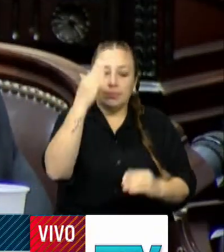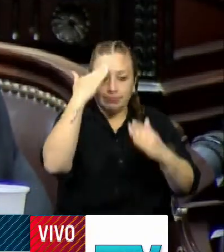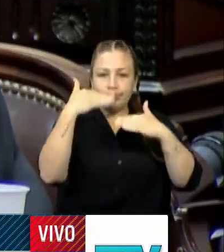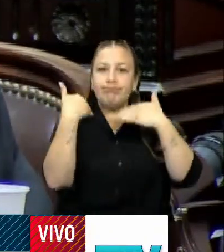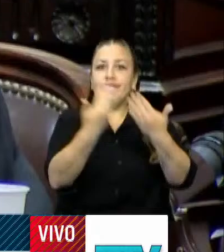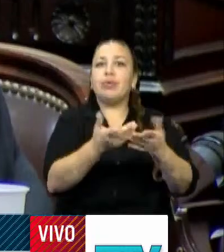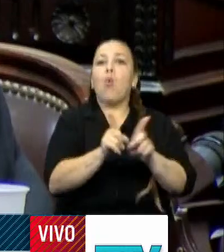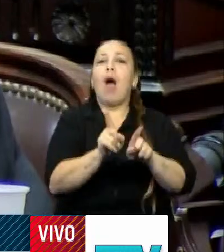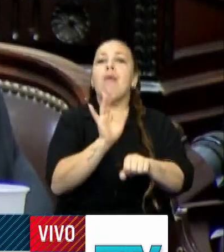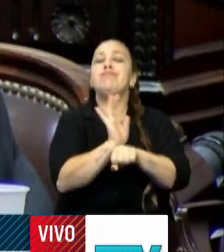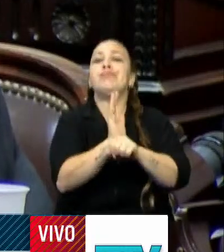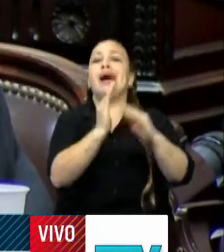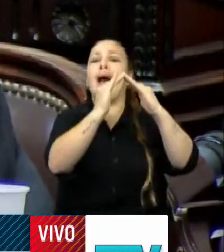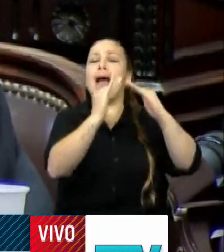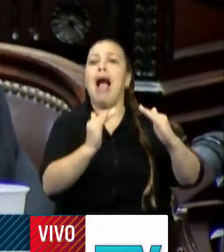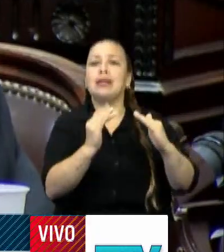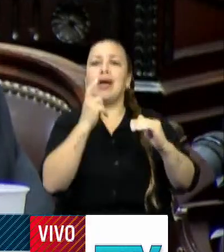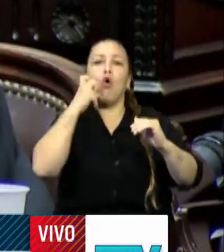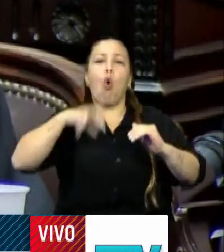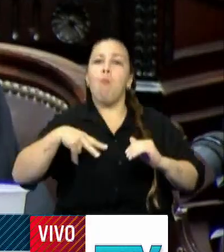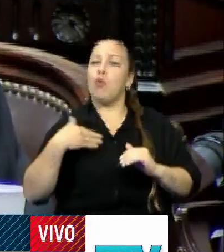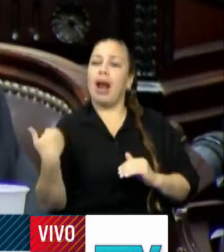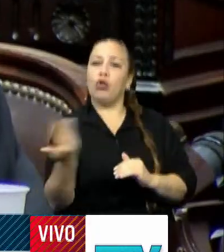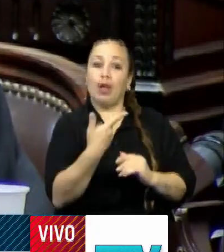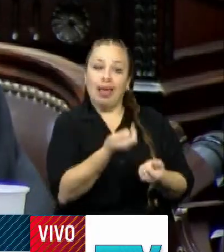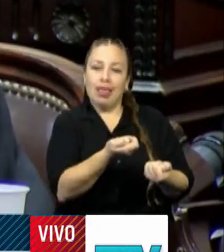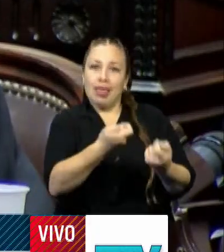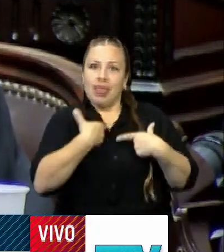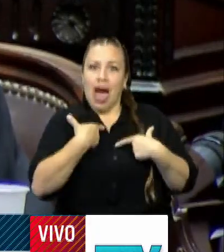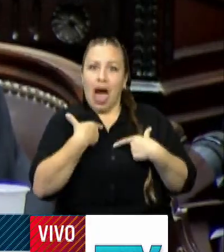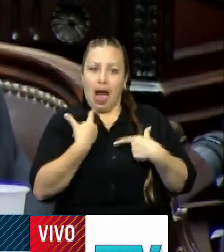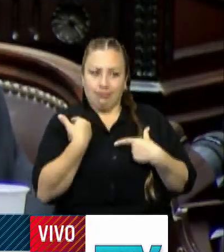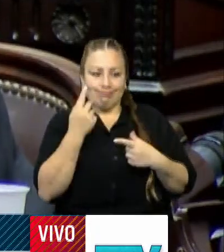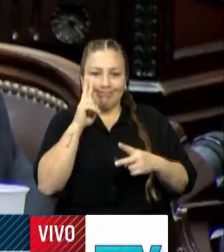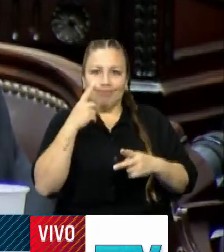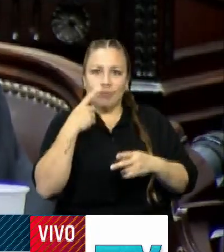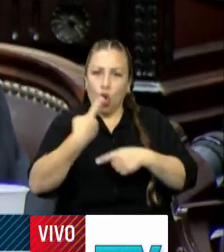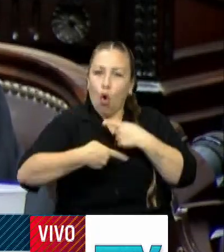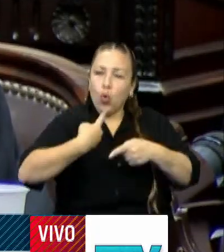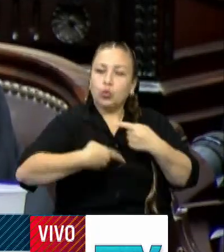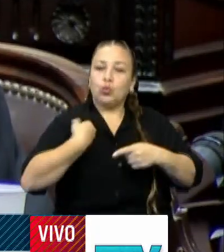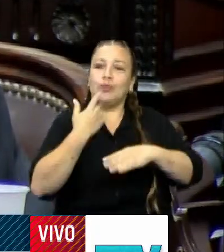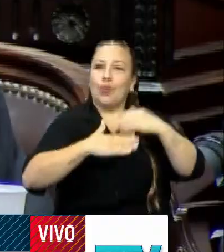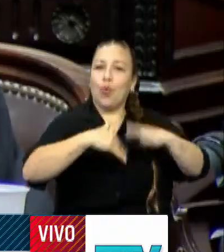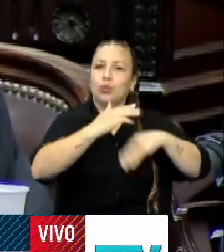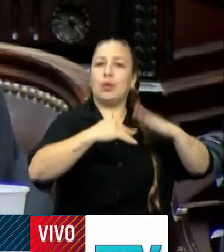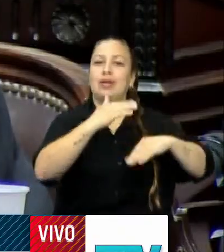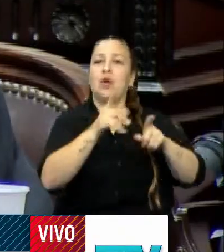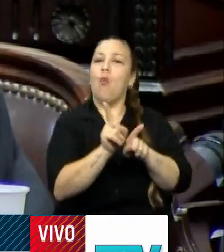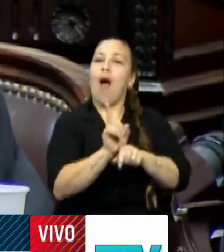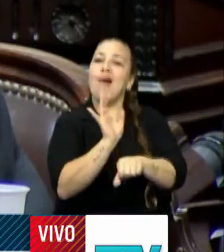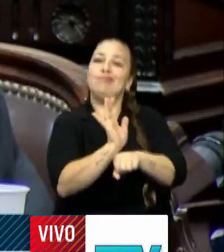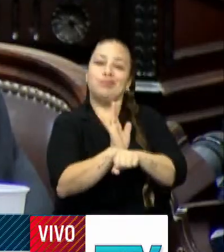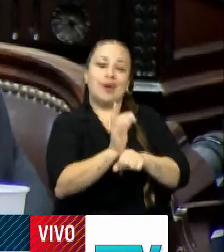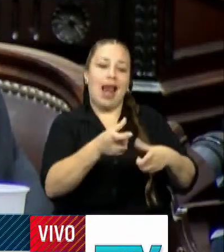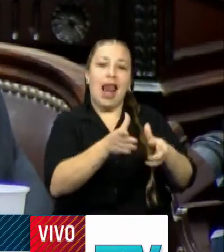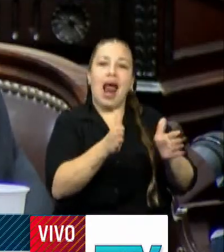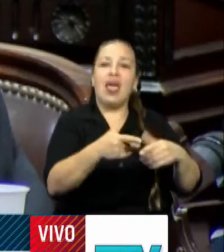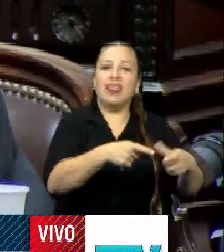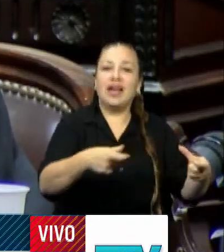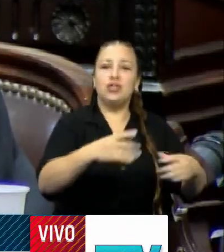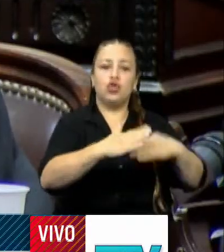la casa común. Nos inspira a seguir construyéndola, ladrillo a ladrillo,